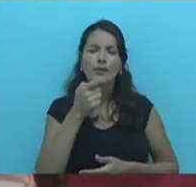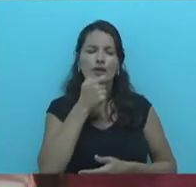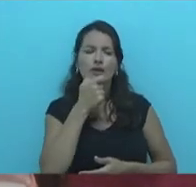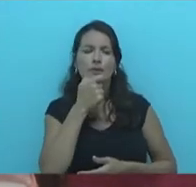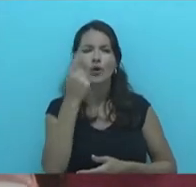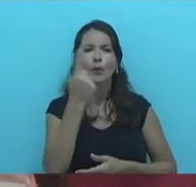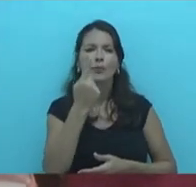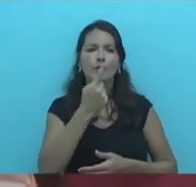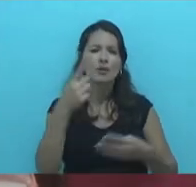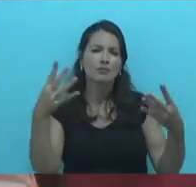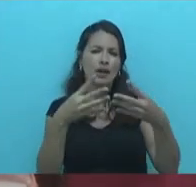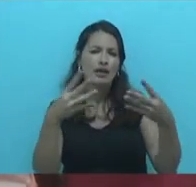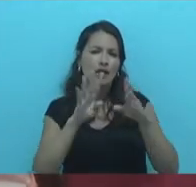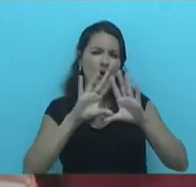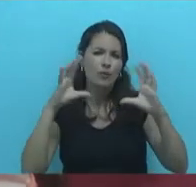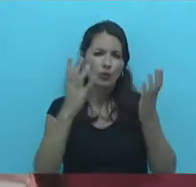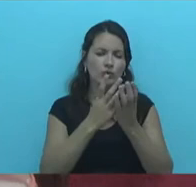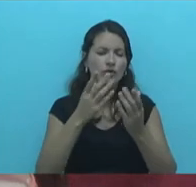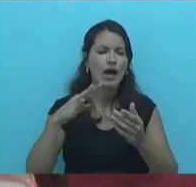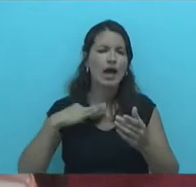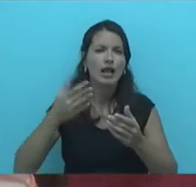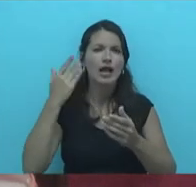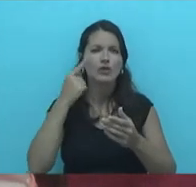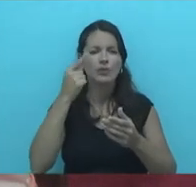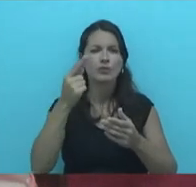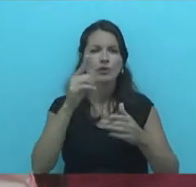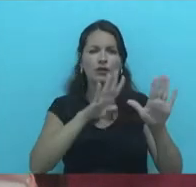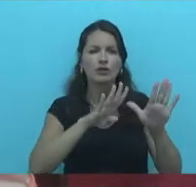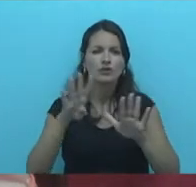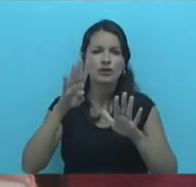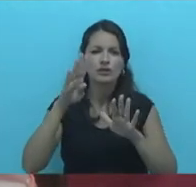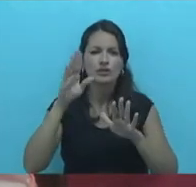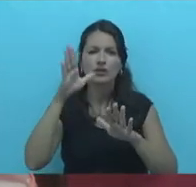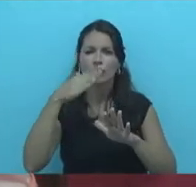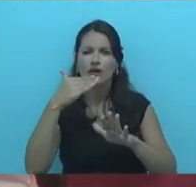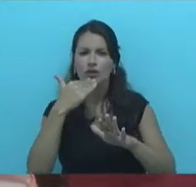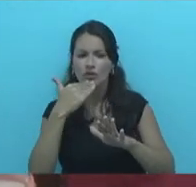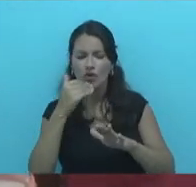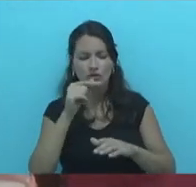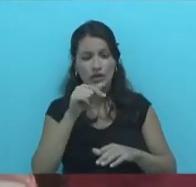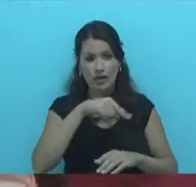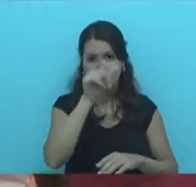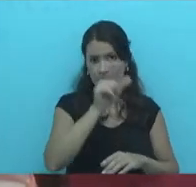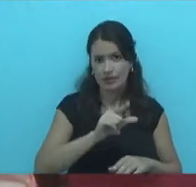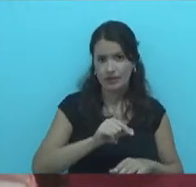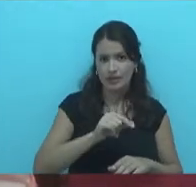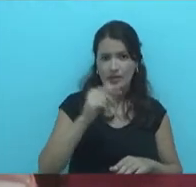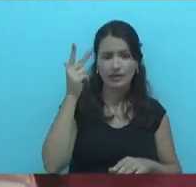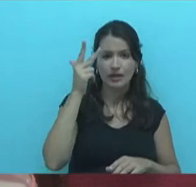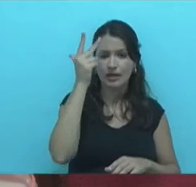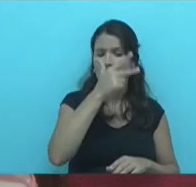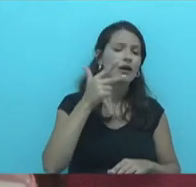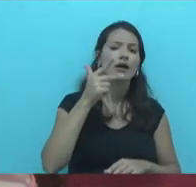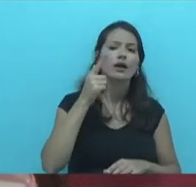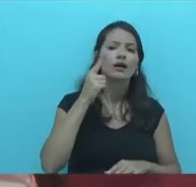en 1914, donde el presidente don Hipólito Yrigoyen declaró la